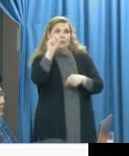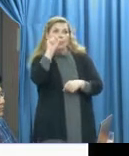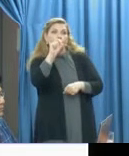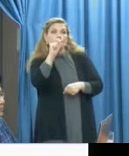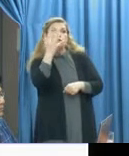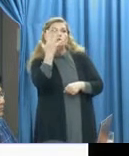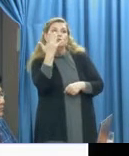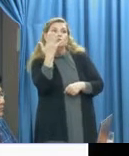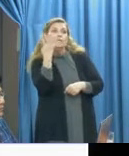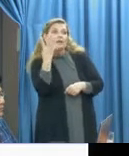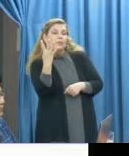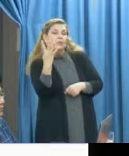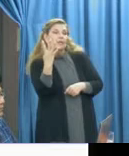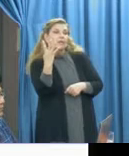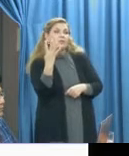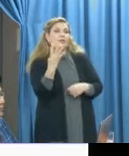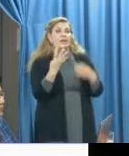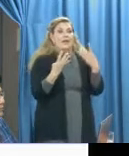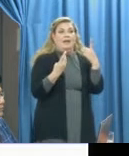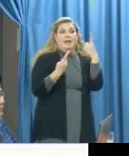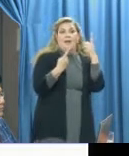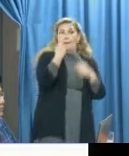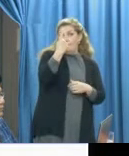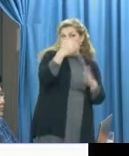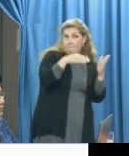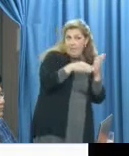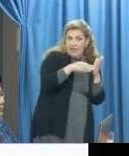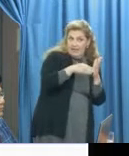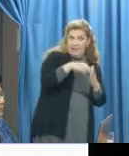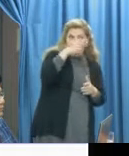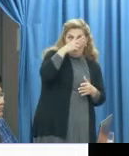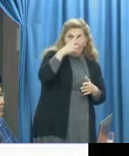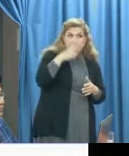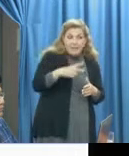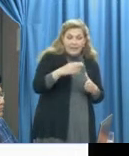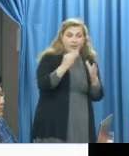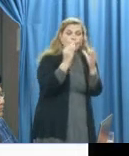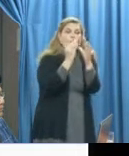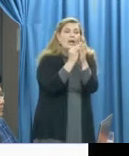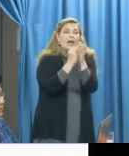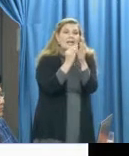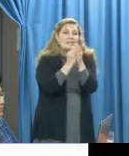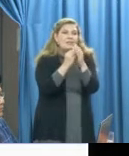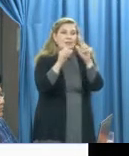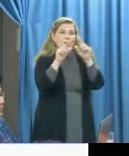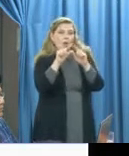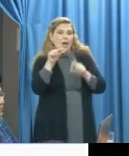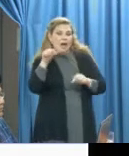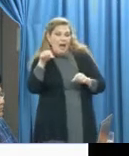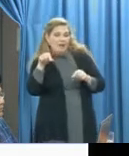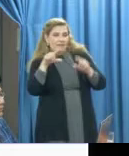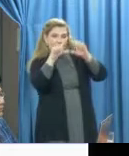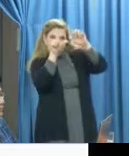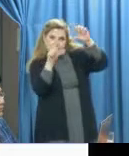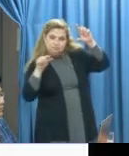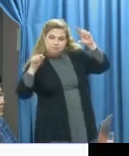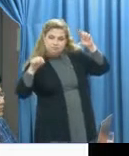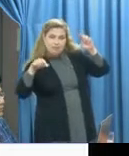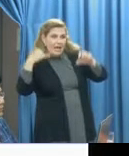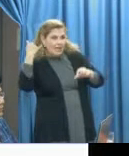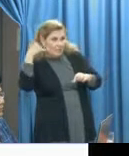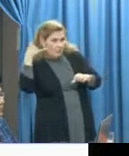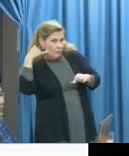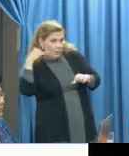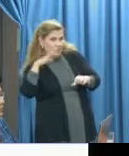0.54 por cada 1000. Nosotros en México tenemos un caso particular, que en el estado de Yucatán hay